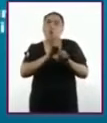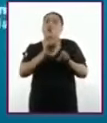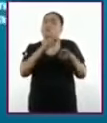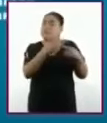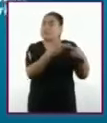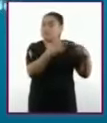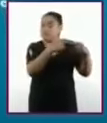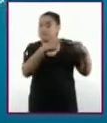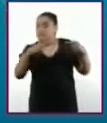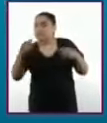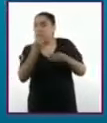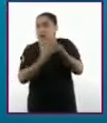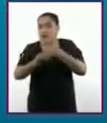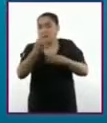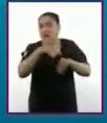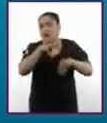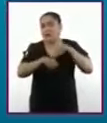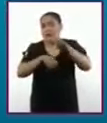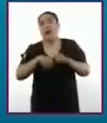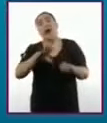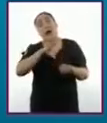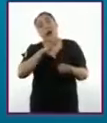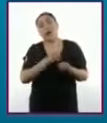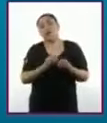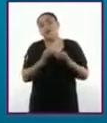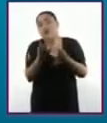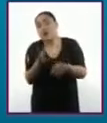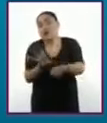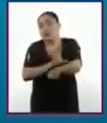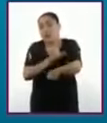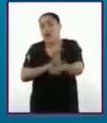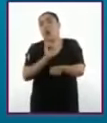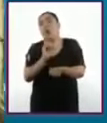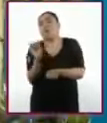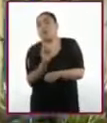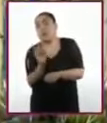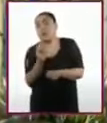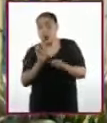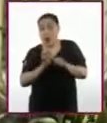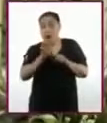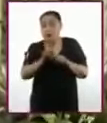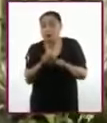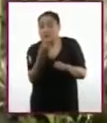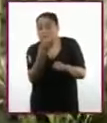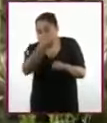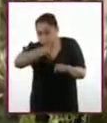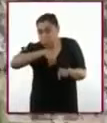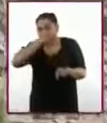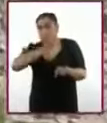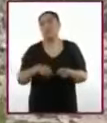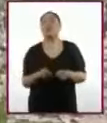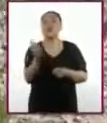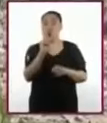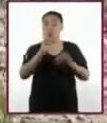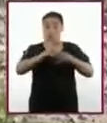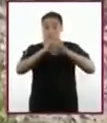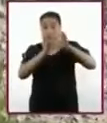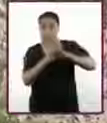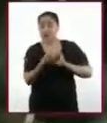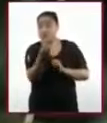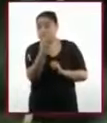organismos, donde se transfiere la energía y los nutrientes cuando un organismo se come a otro. Toda cadena alimentaria está formada